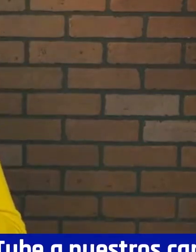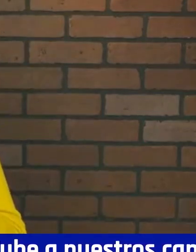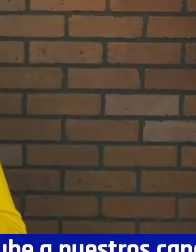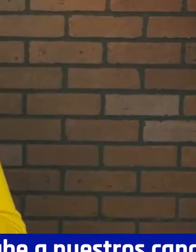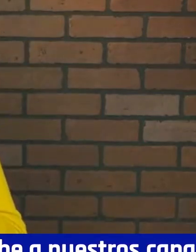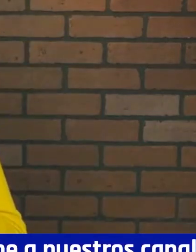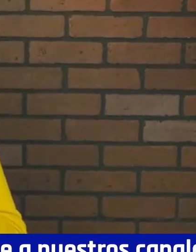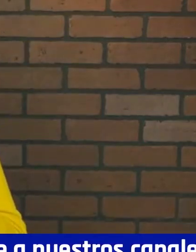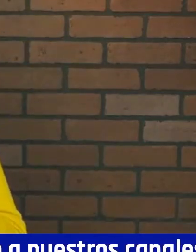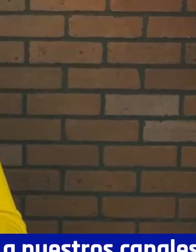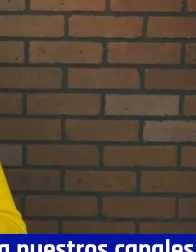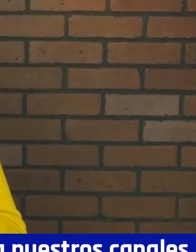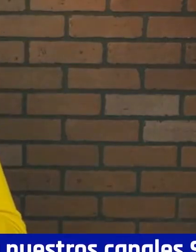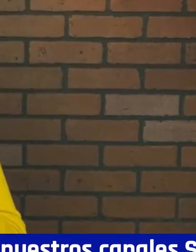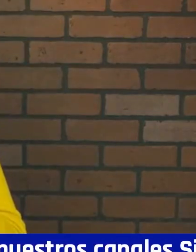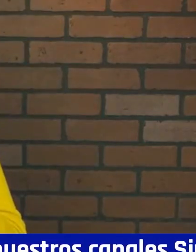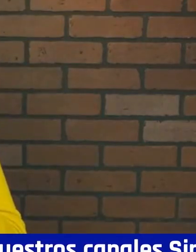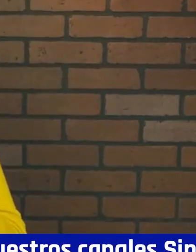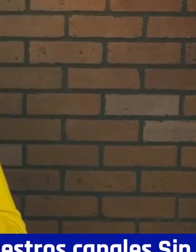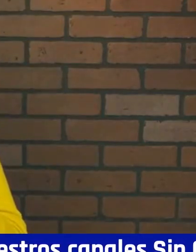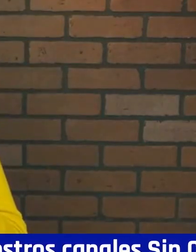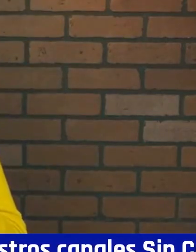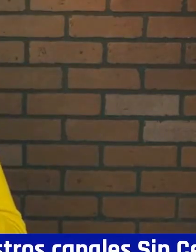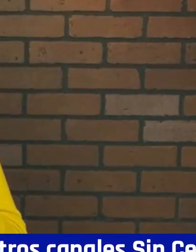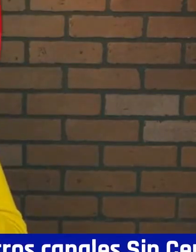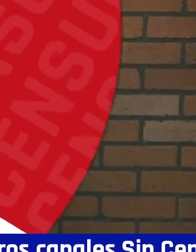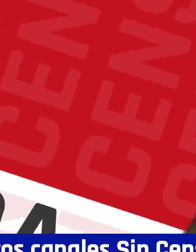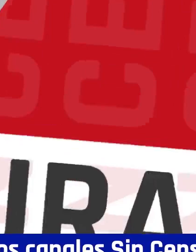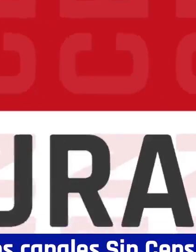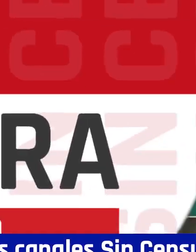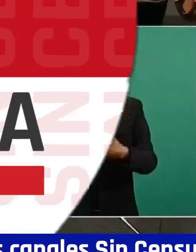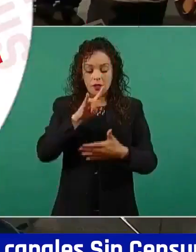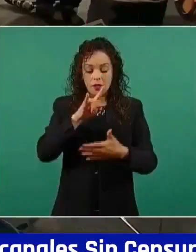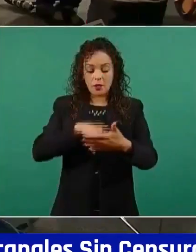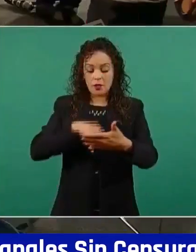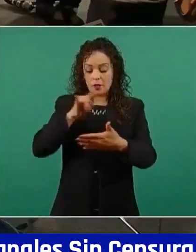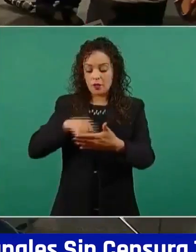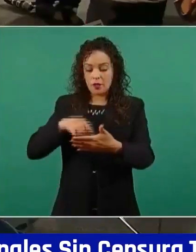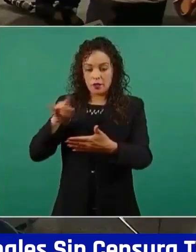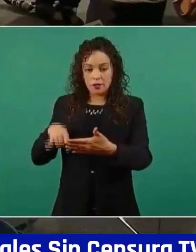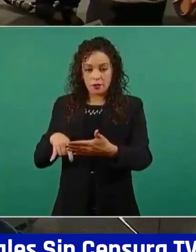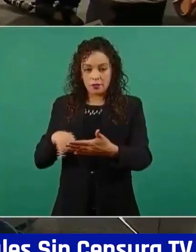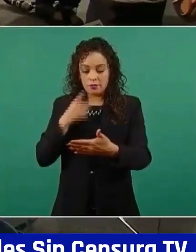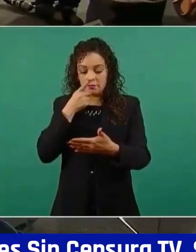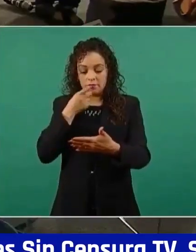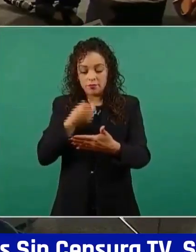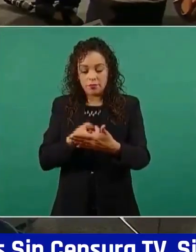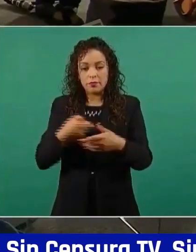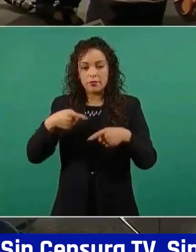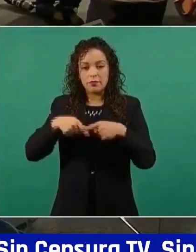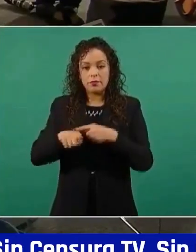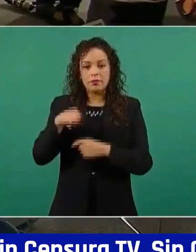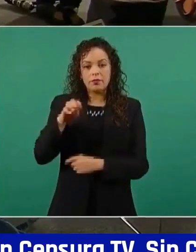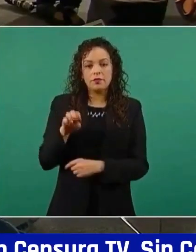bien veamos lo que nos dijo el presidente López Obrador en la mañanera. Empieza Meme